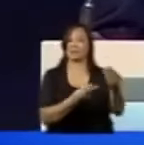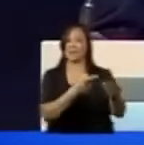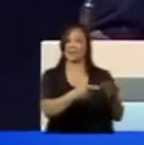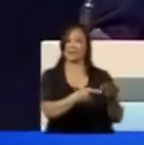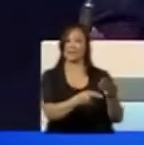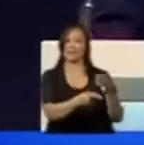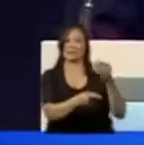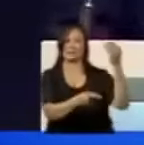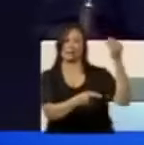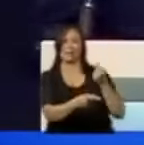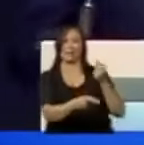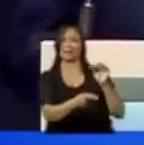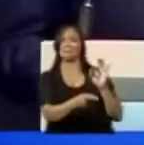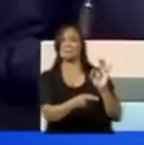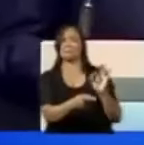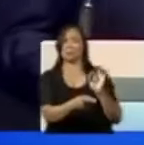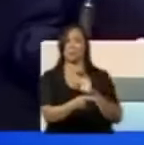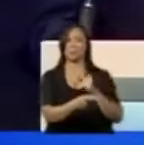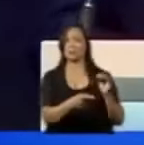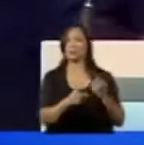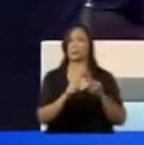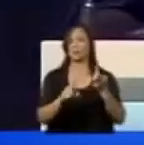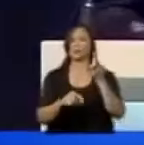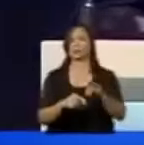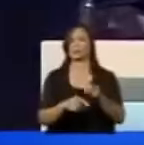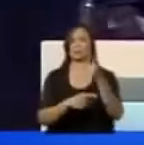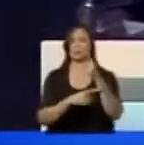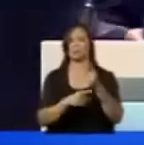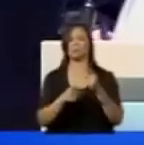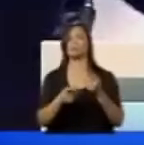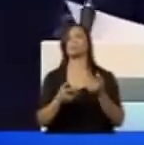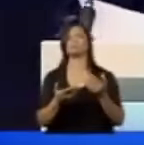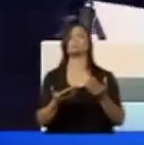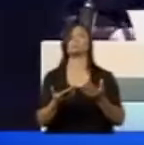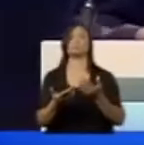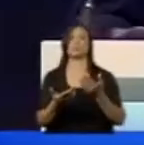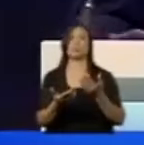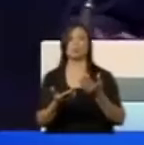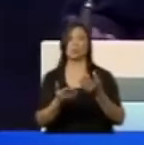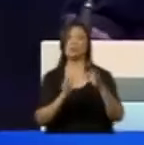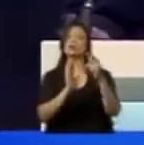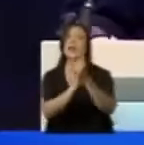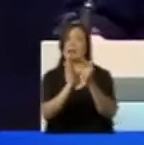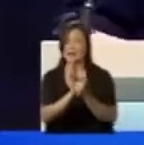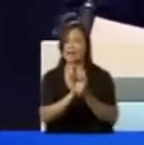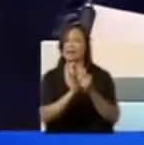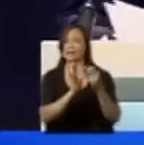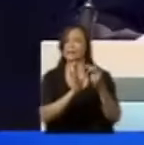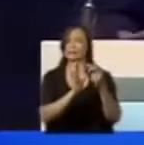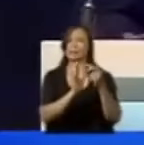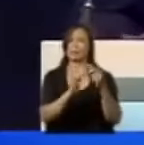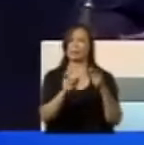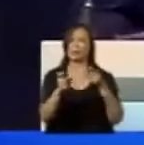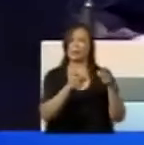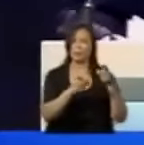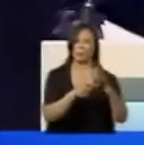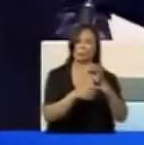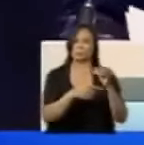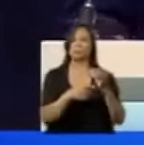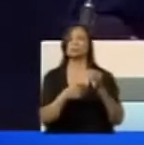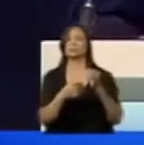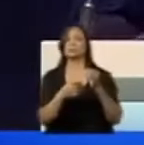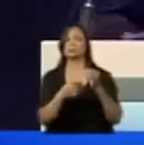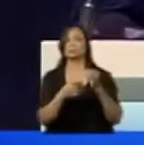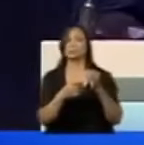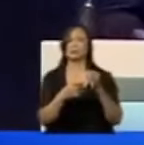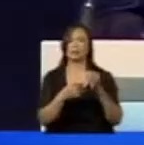esa pensión solidaria. Creo que debe existir un marco regulatorio que vaya en la dirección de